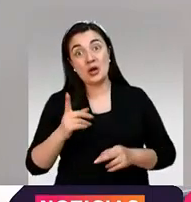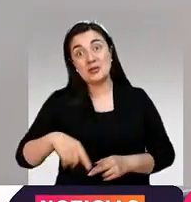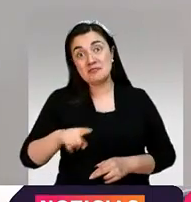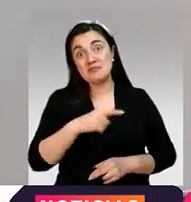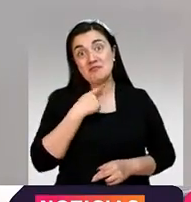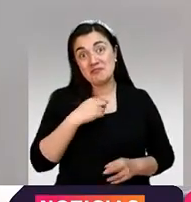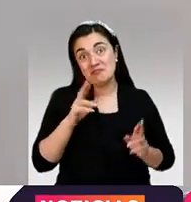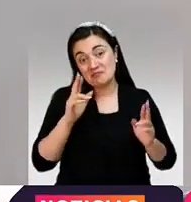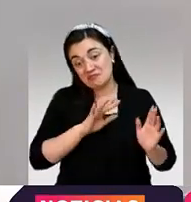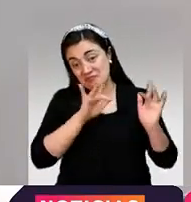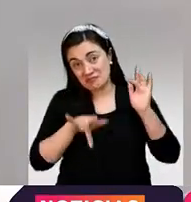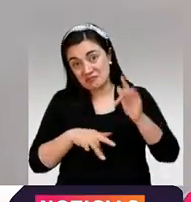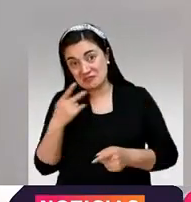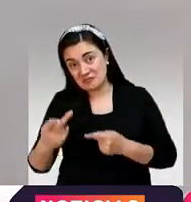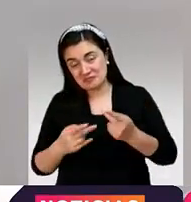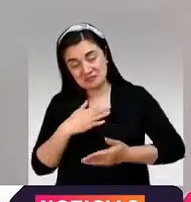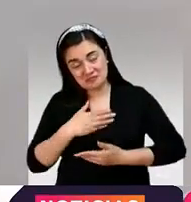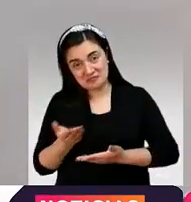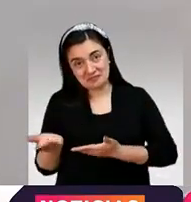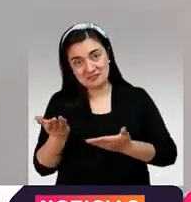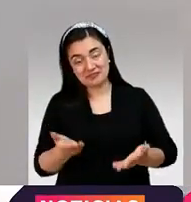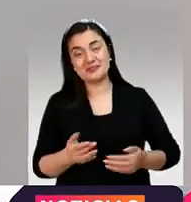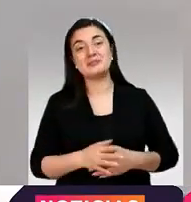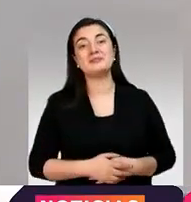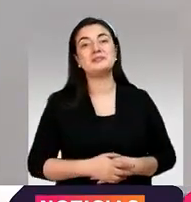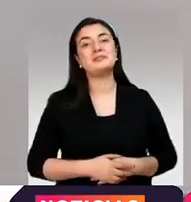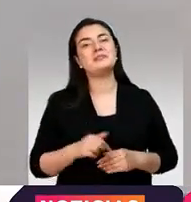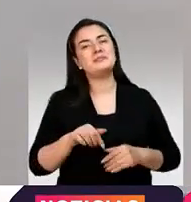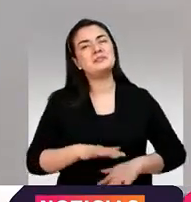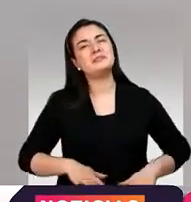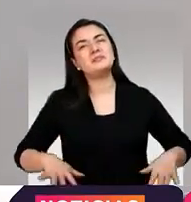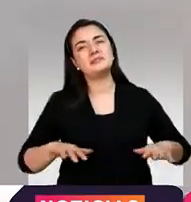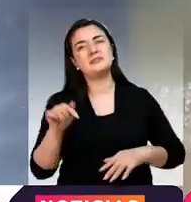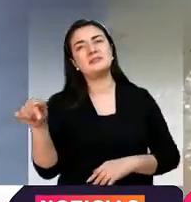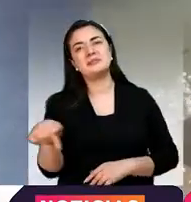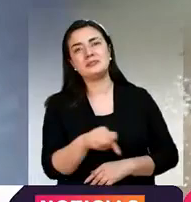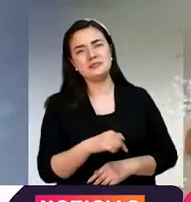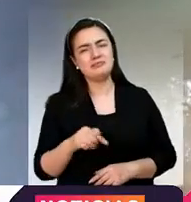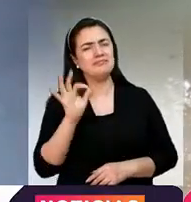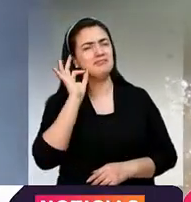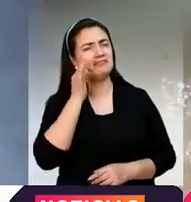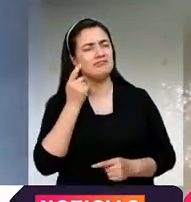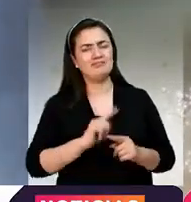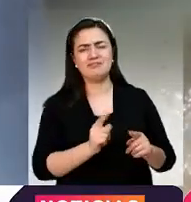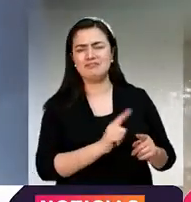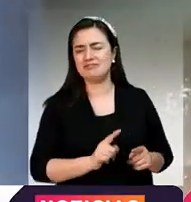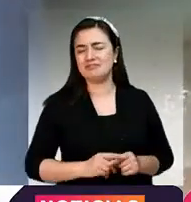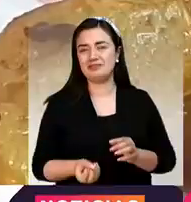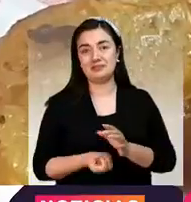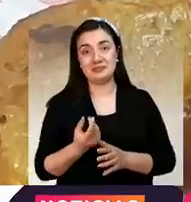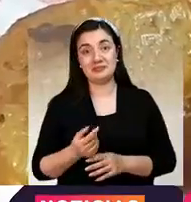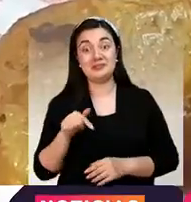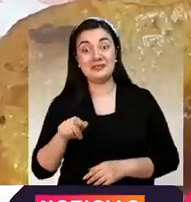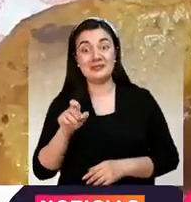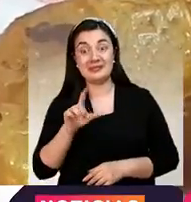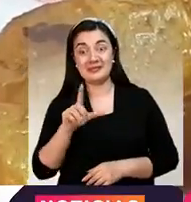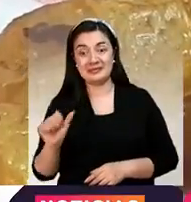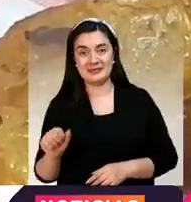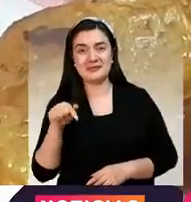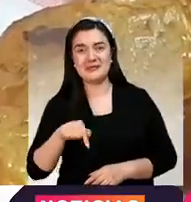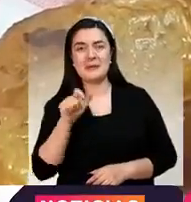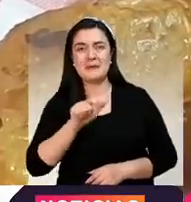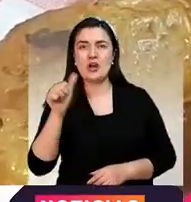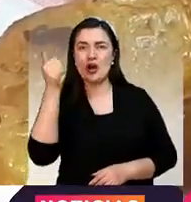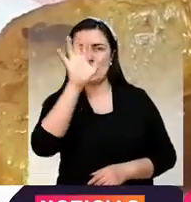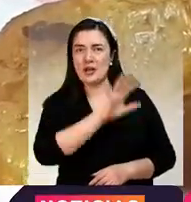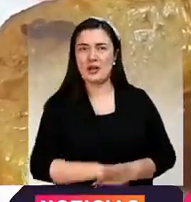visita, bienvenidos. Aquí encuentra excelentes productos. Estela Gámez compite con personas de otras 15